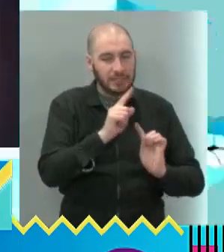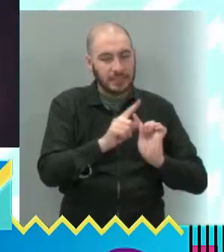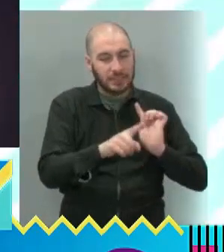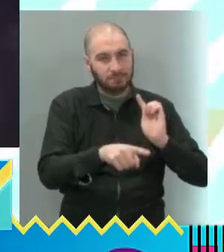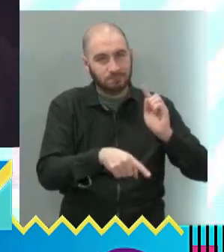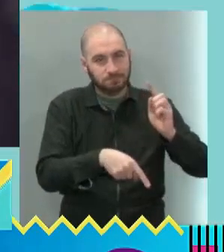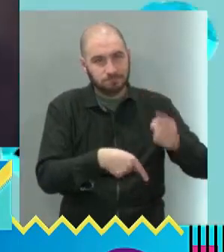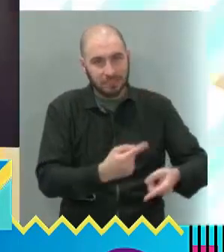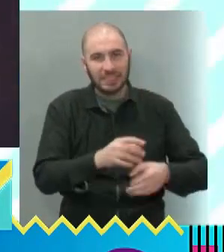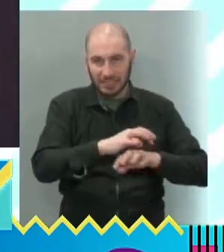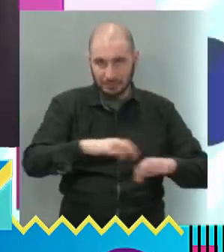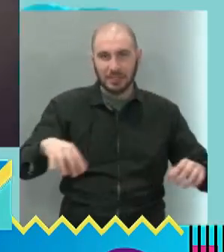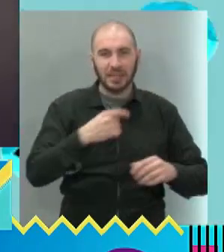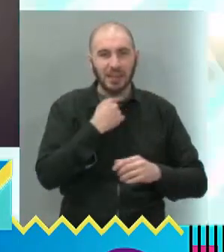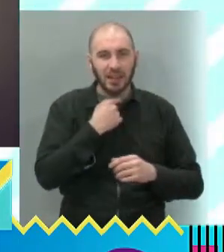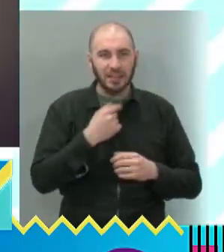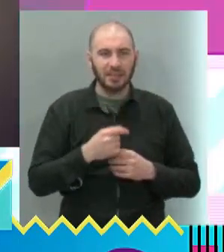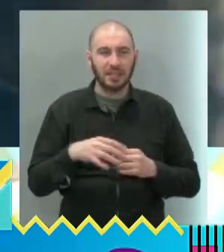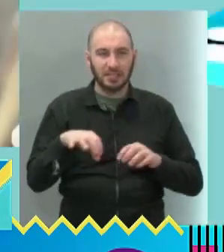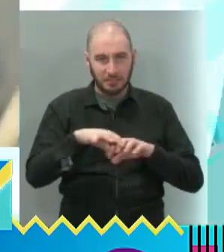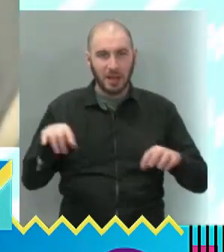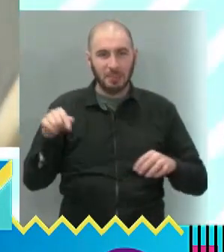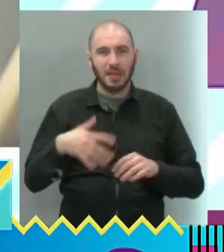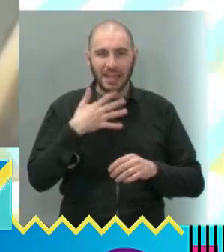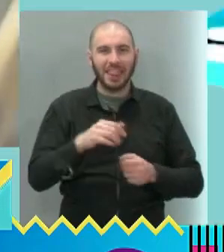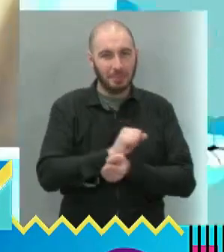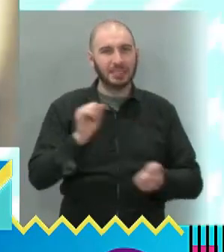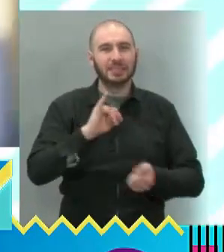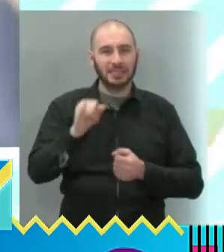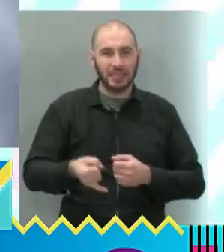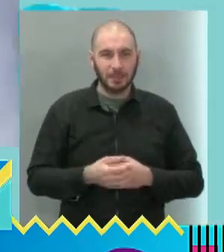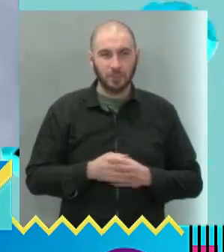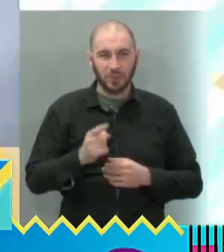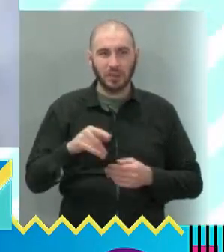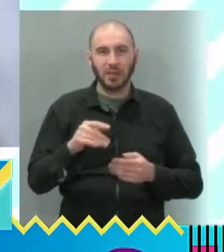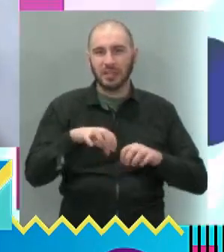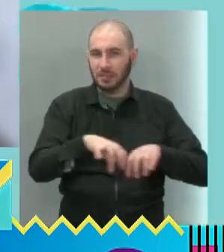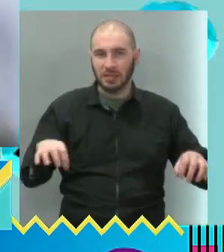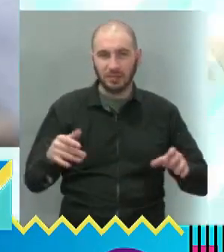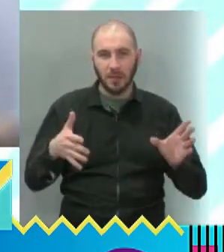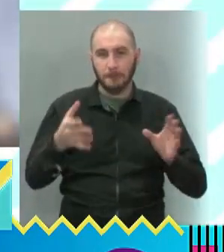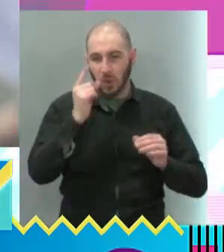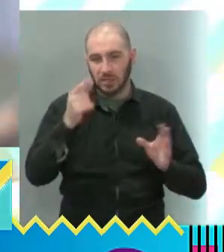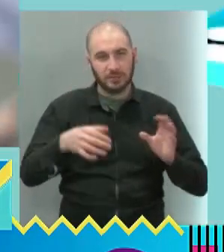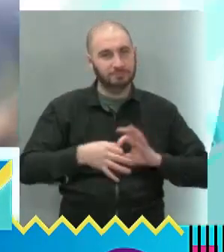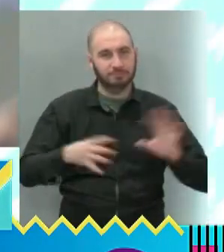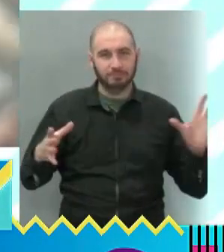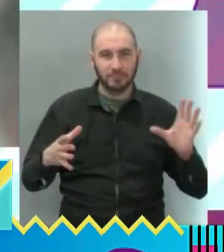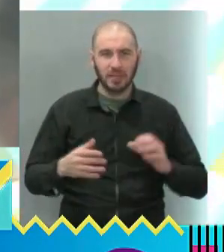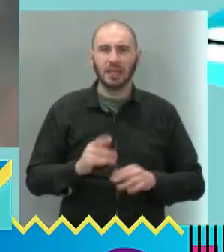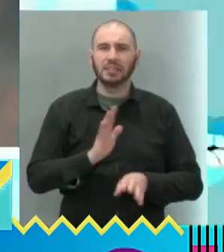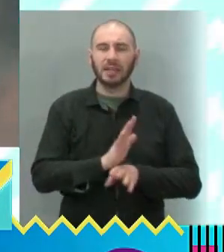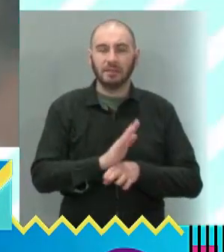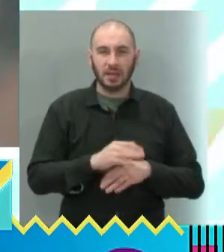tornando separatista. Por separatismo ahí sí ya entendemos independencia, entendemos la ruptura de los lazos políticos. ¿Qué quiere